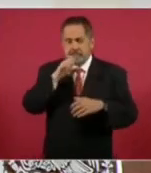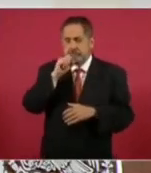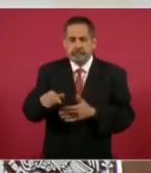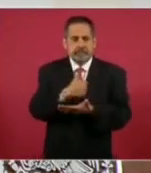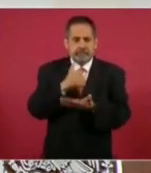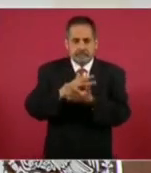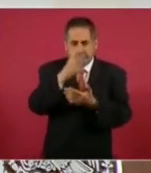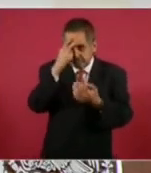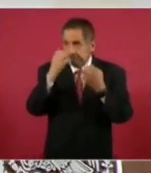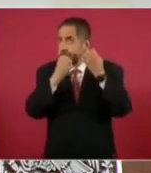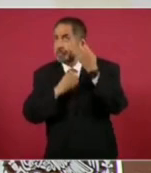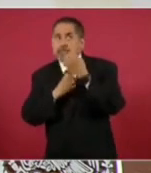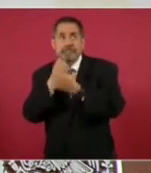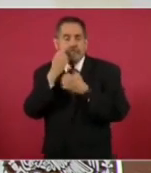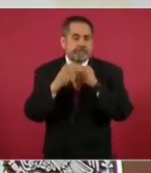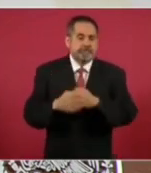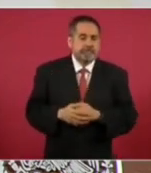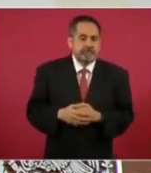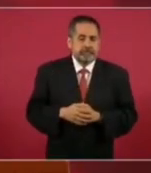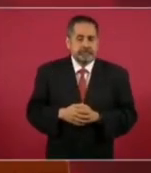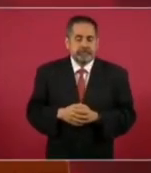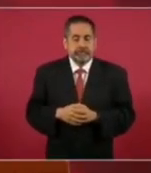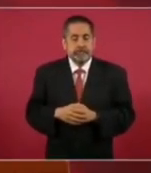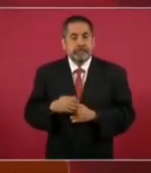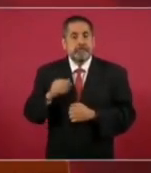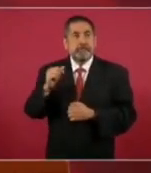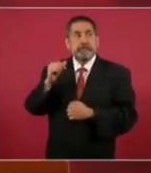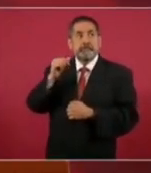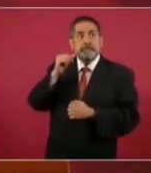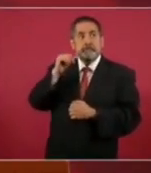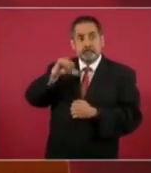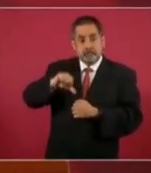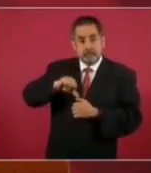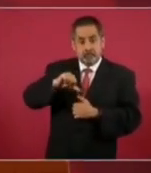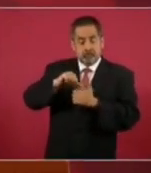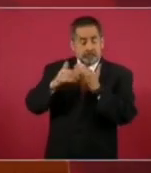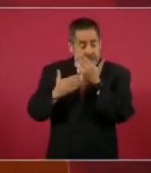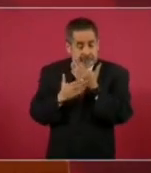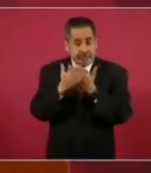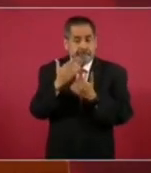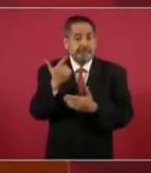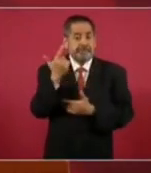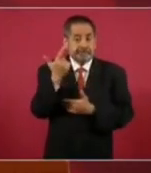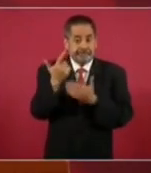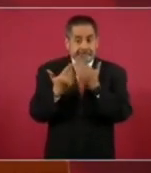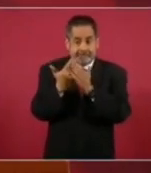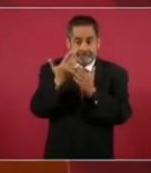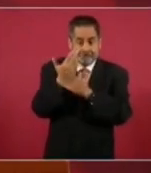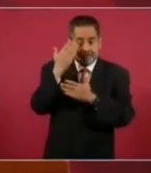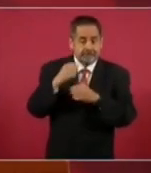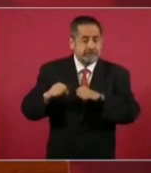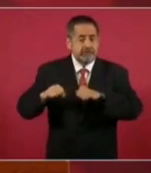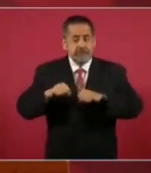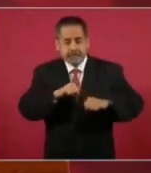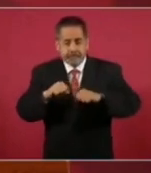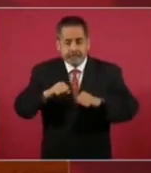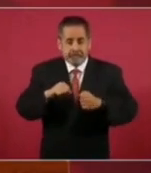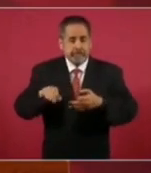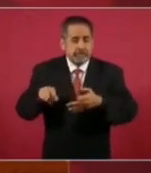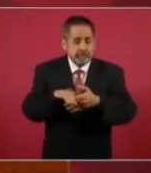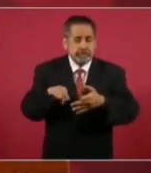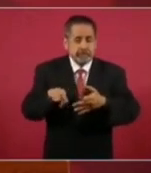México. Hasta las 7 de la mañana del día de hoy, se han registrado